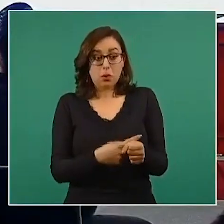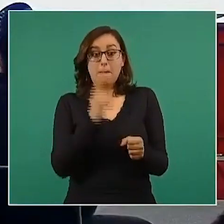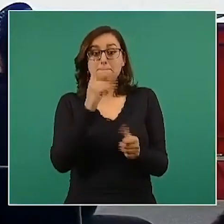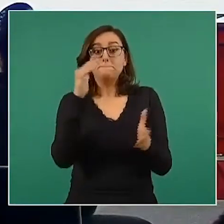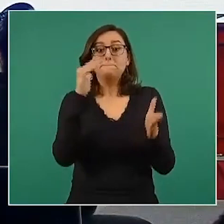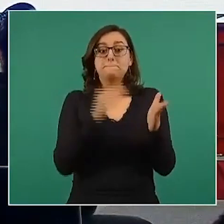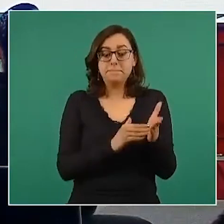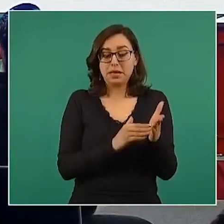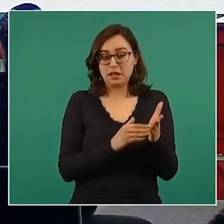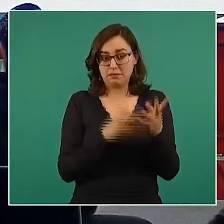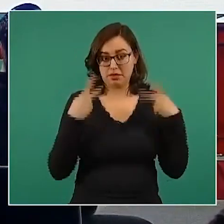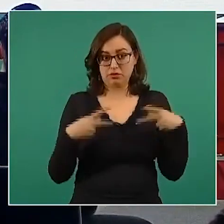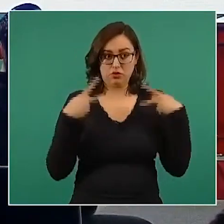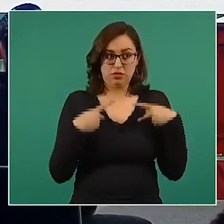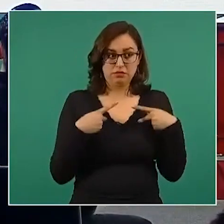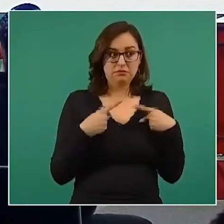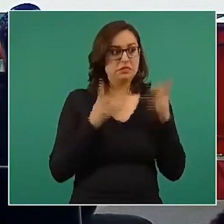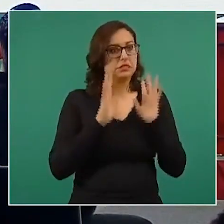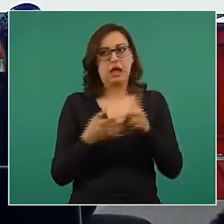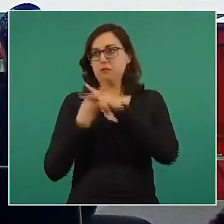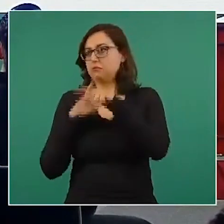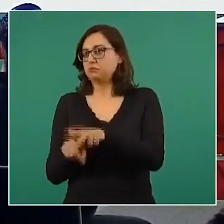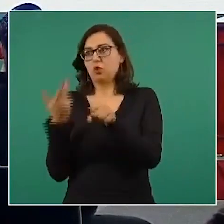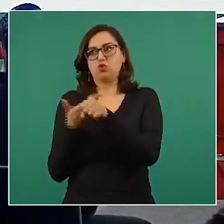etapa de transformación. La siguiente, por favor.